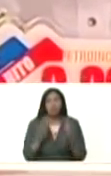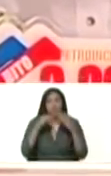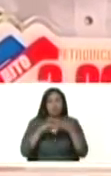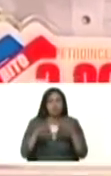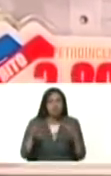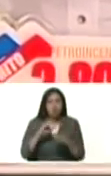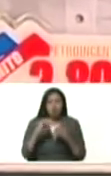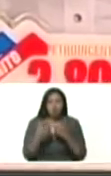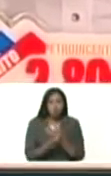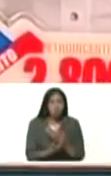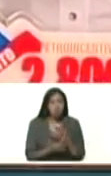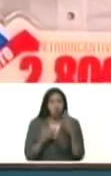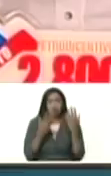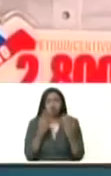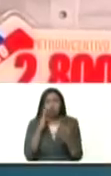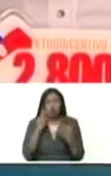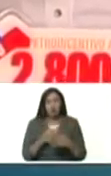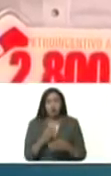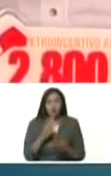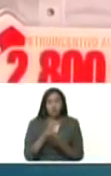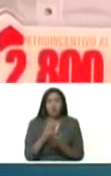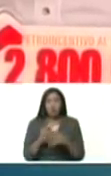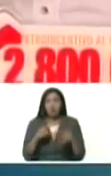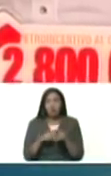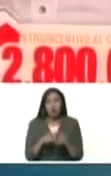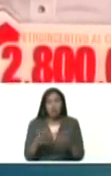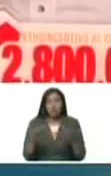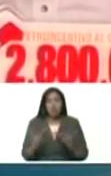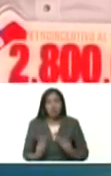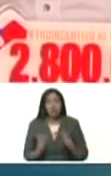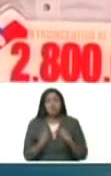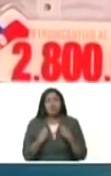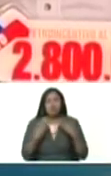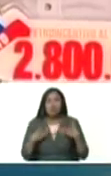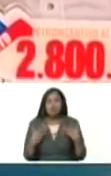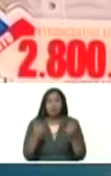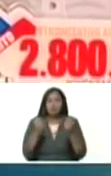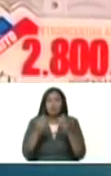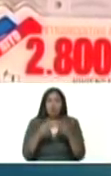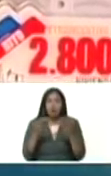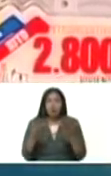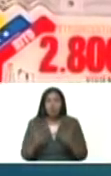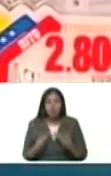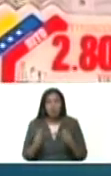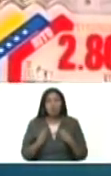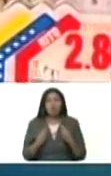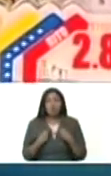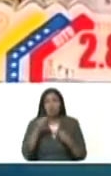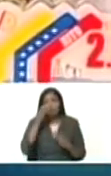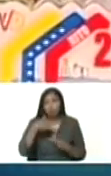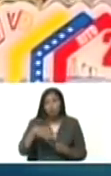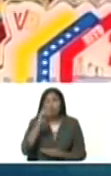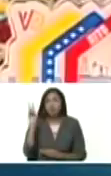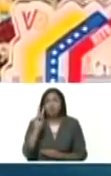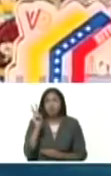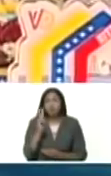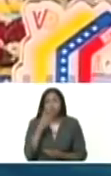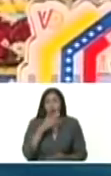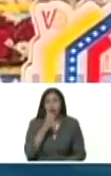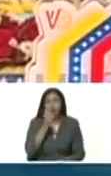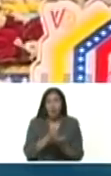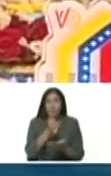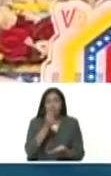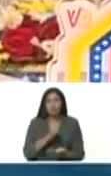y cúbreme con tu manto sagrado por siempre. Dame vida y salud para darle la vida al pueblo de Venezuela. Amén.